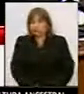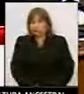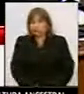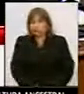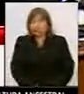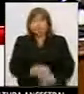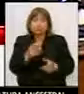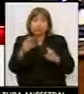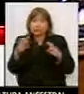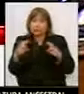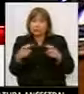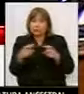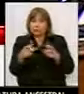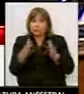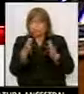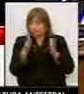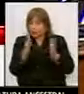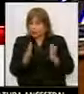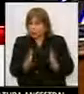congresista